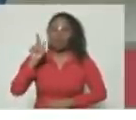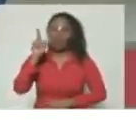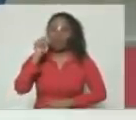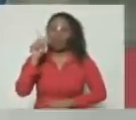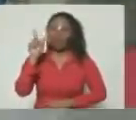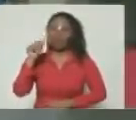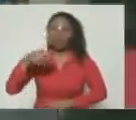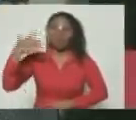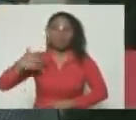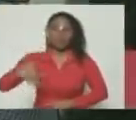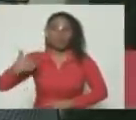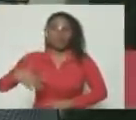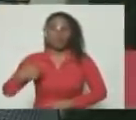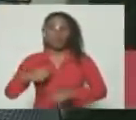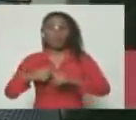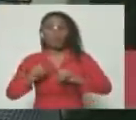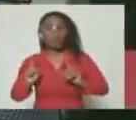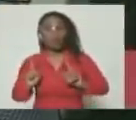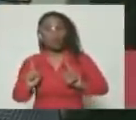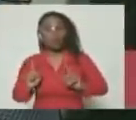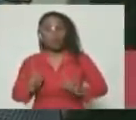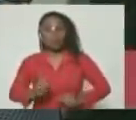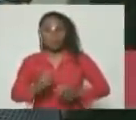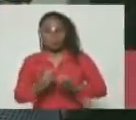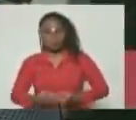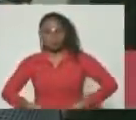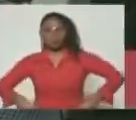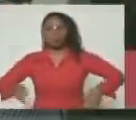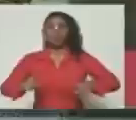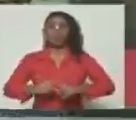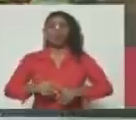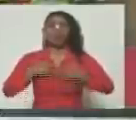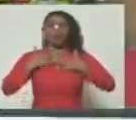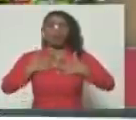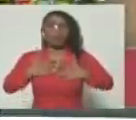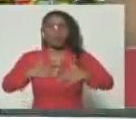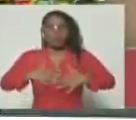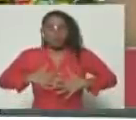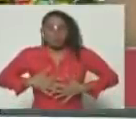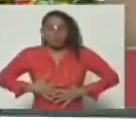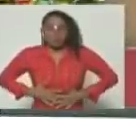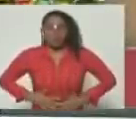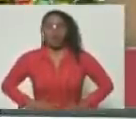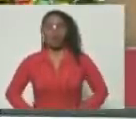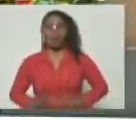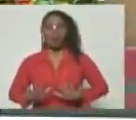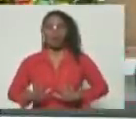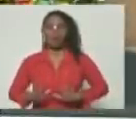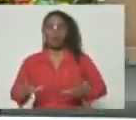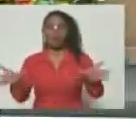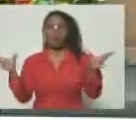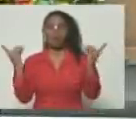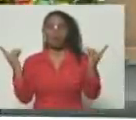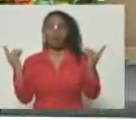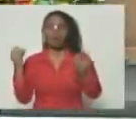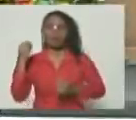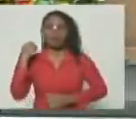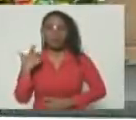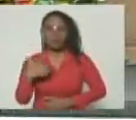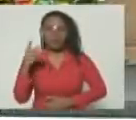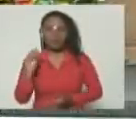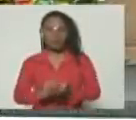Gregorio. Bueno, pero uno se arma de valor, respira profundo, hace om tres veces y los